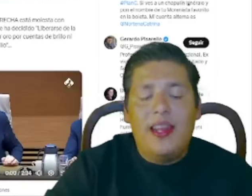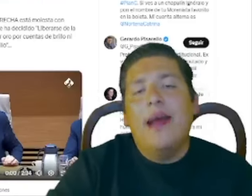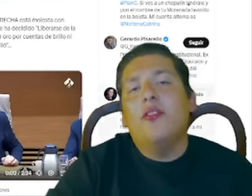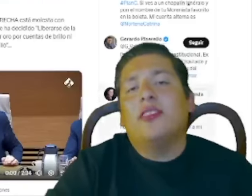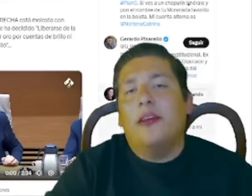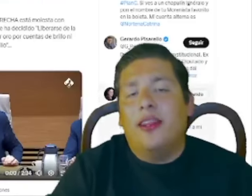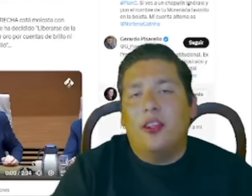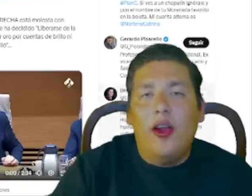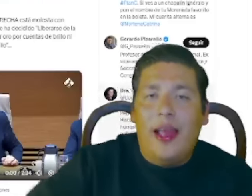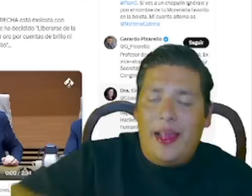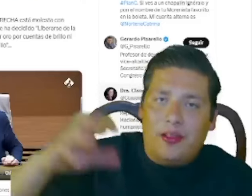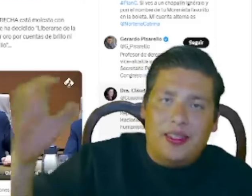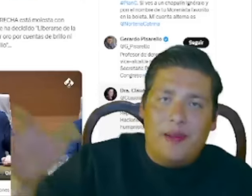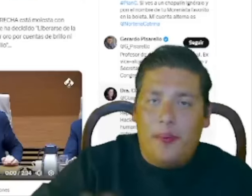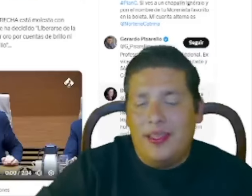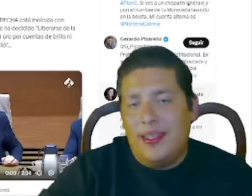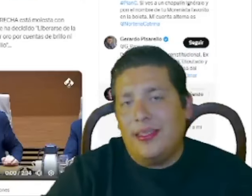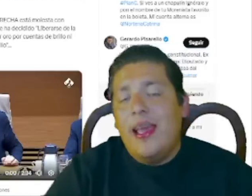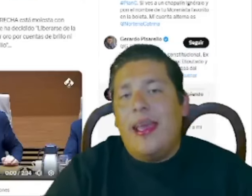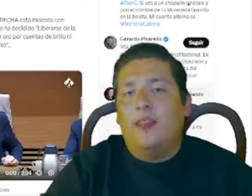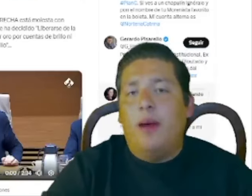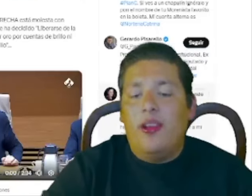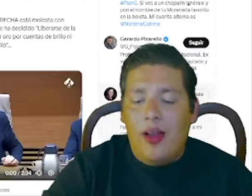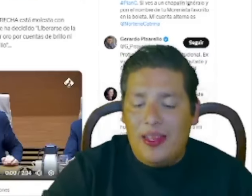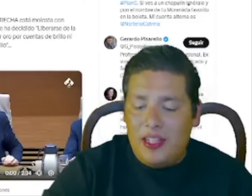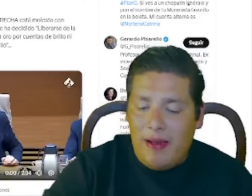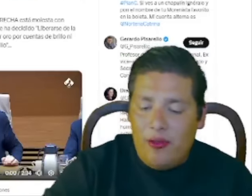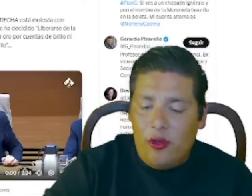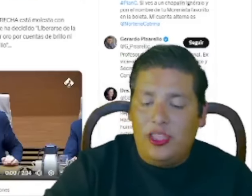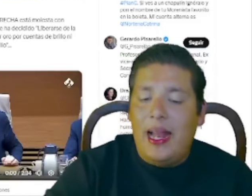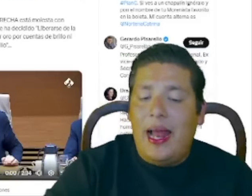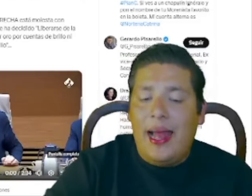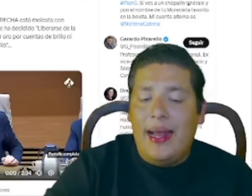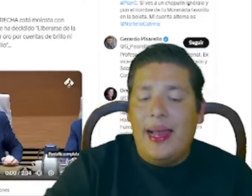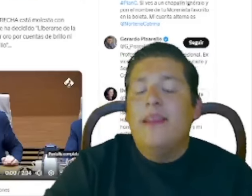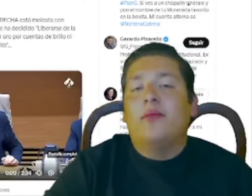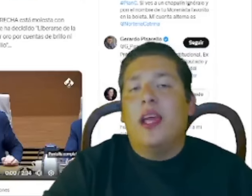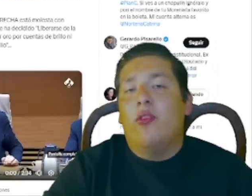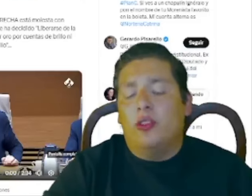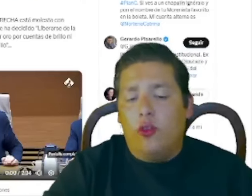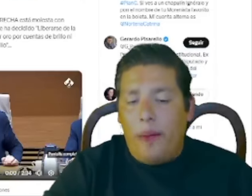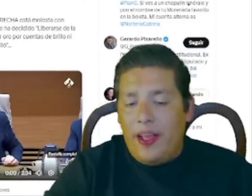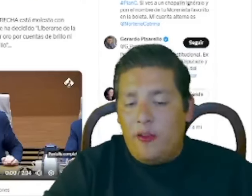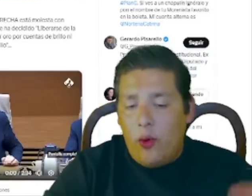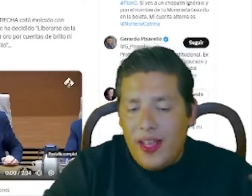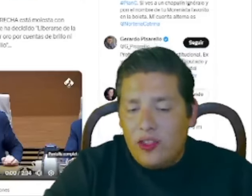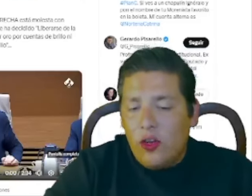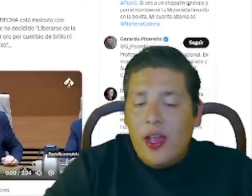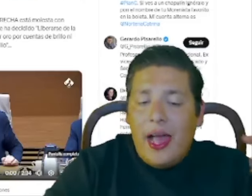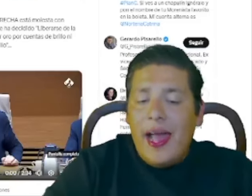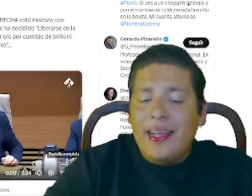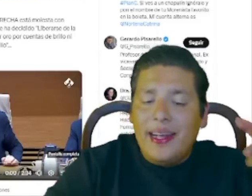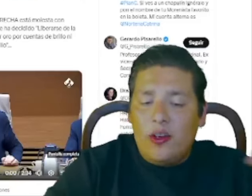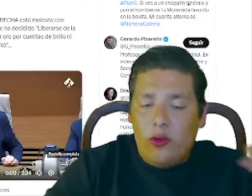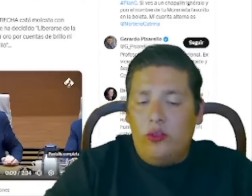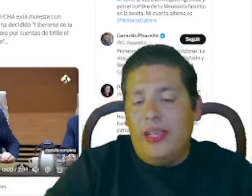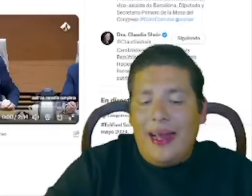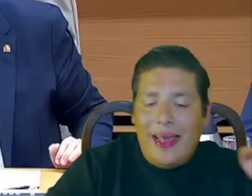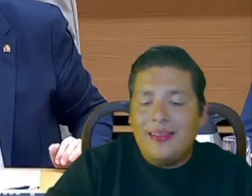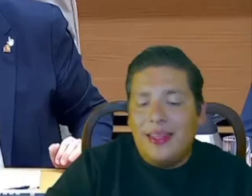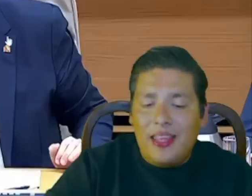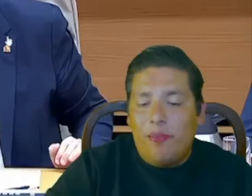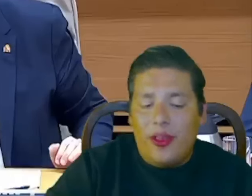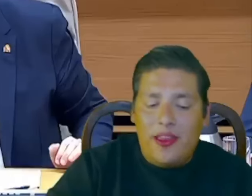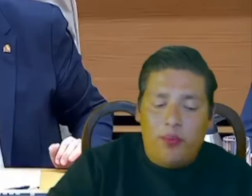México teníamos a Iberdrola y a otras empresas españolas llevándose la lana de nuestro país. Por eso hay que